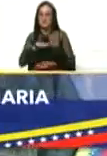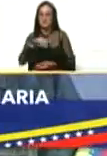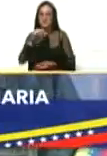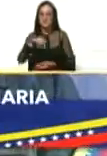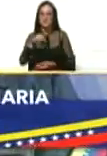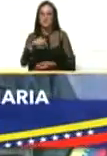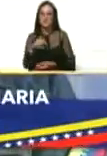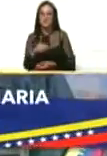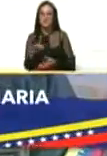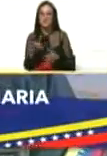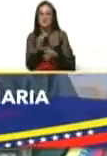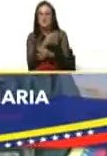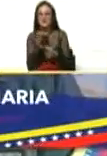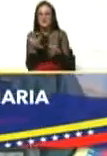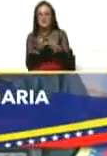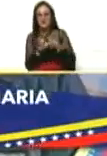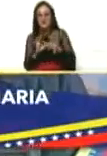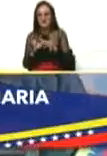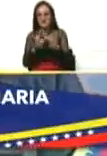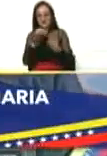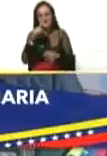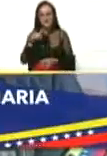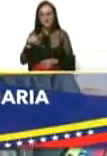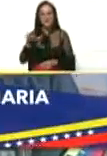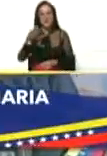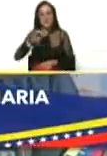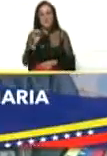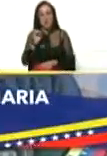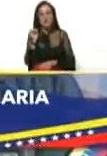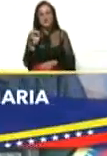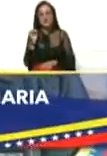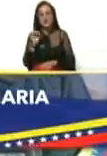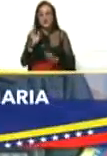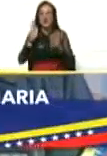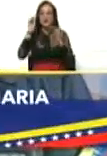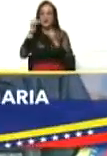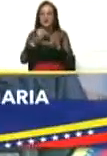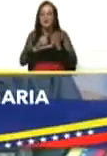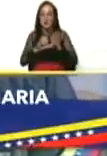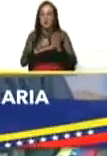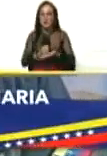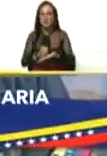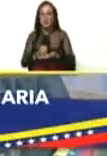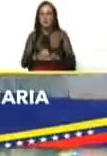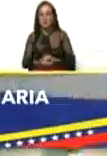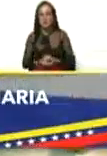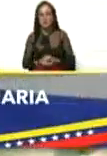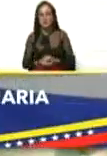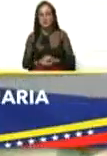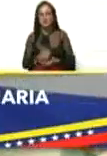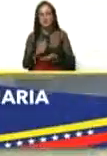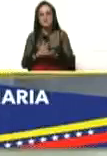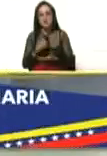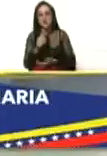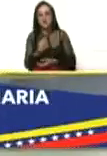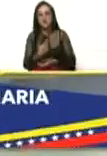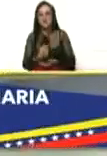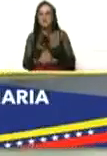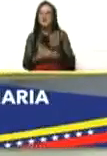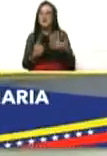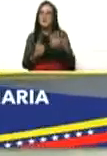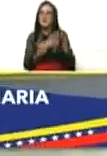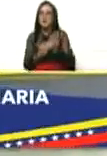la perfecta unión cívico-militar-policial, atendiendo y ayudando, como usted siempre lo ha ordenado, el